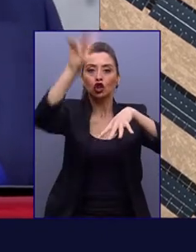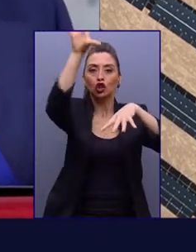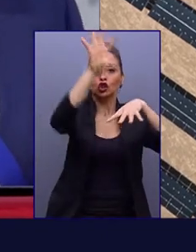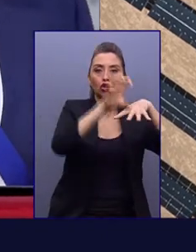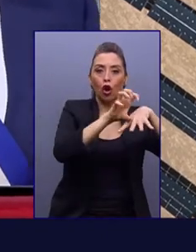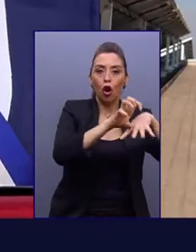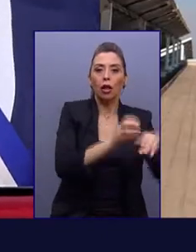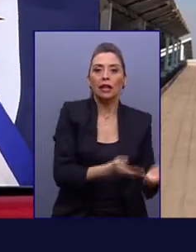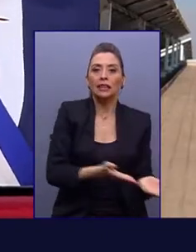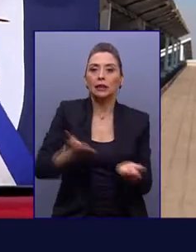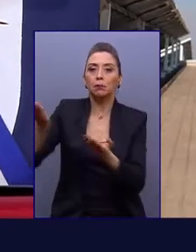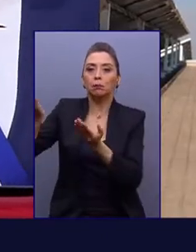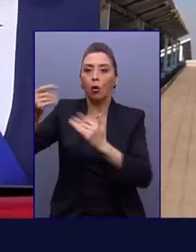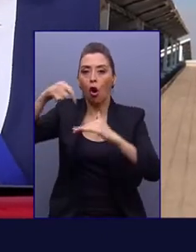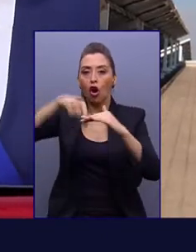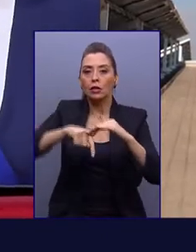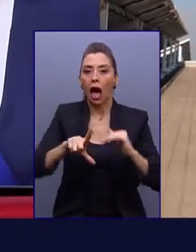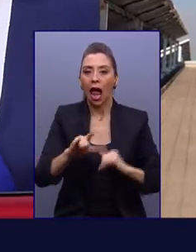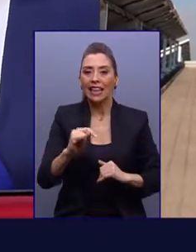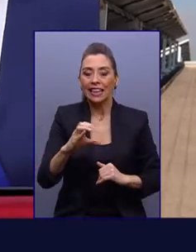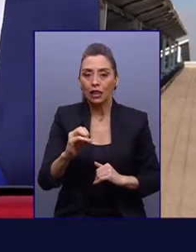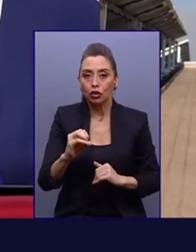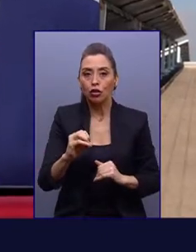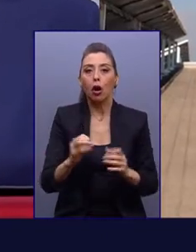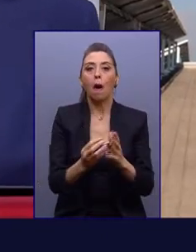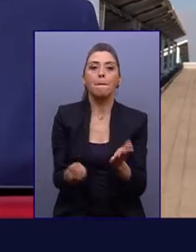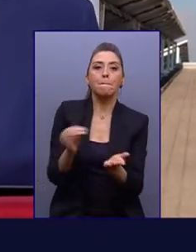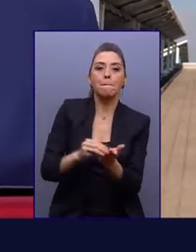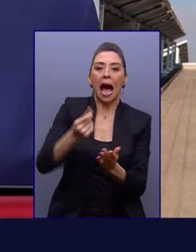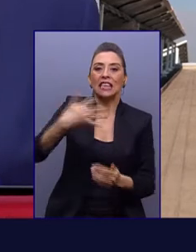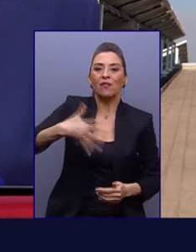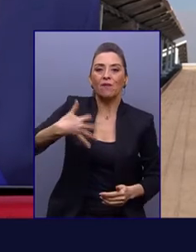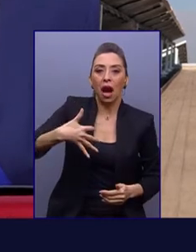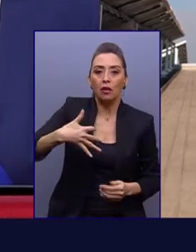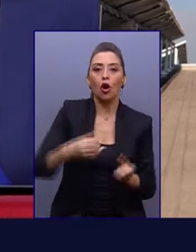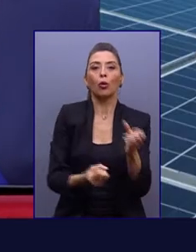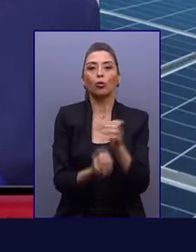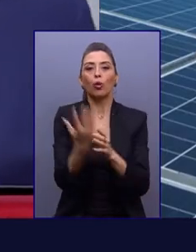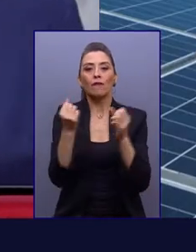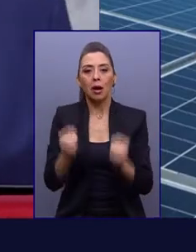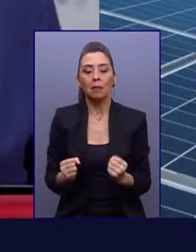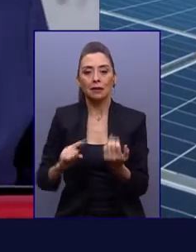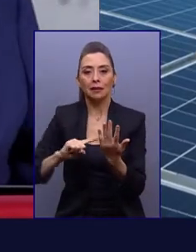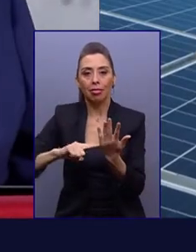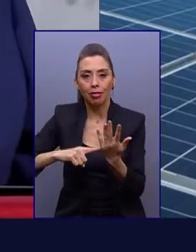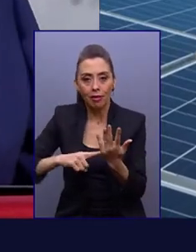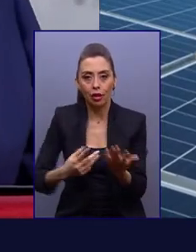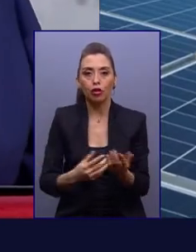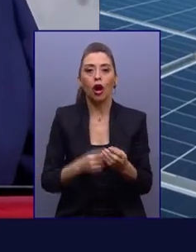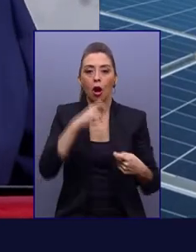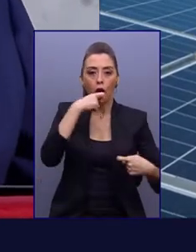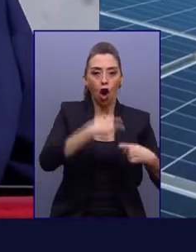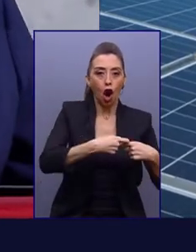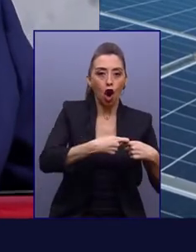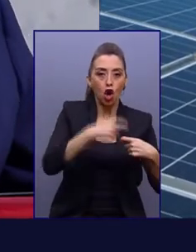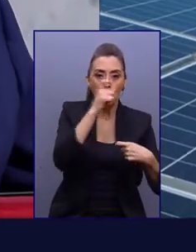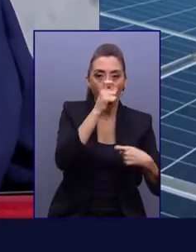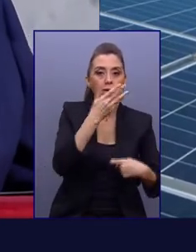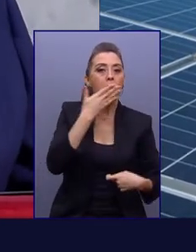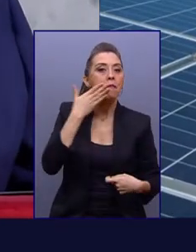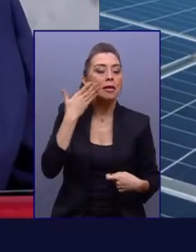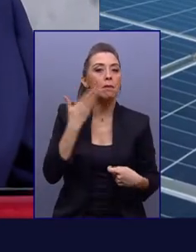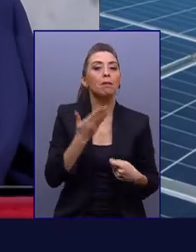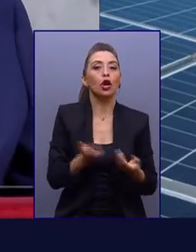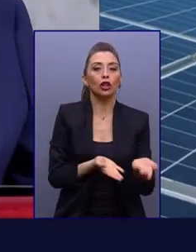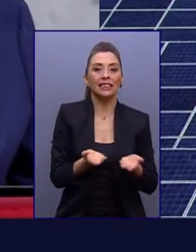explotación de litio, con la incorporación decidida de mayor valor agregado, nuevas capacidades tecnológicas, cobre limpio y la exportación